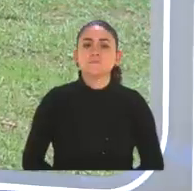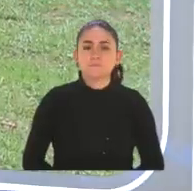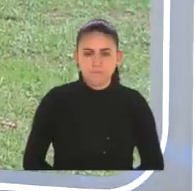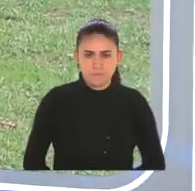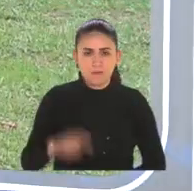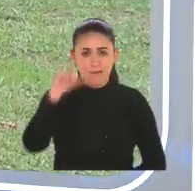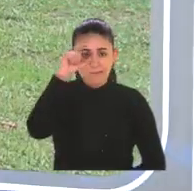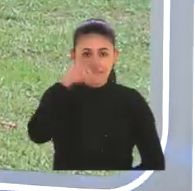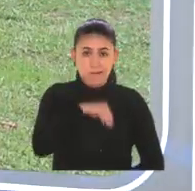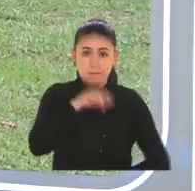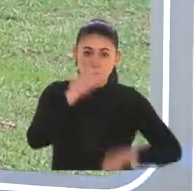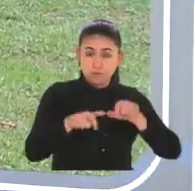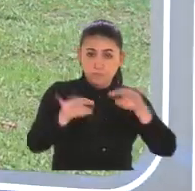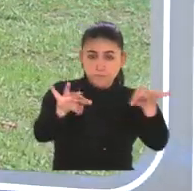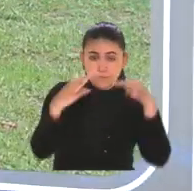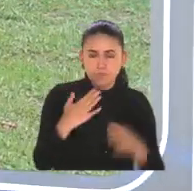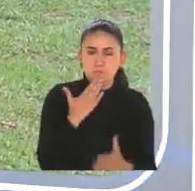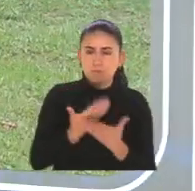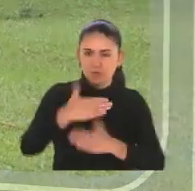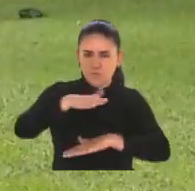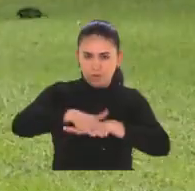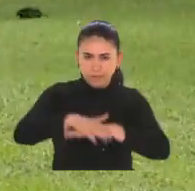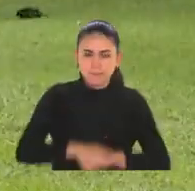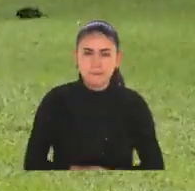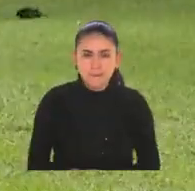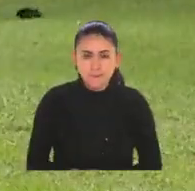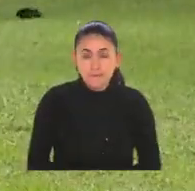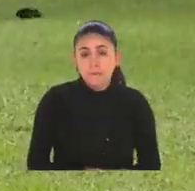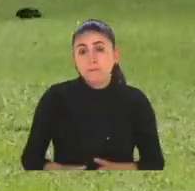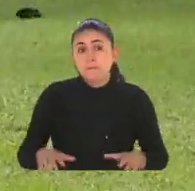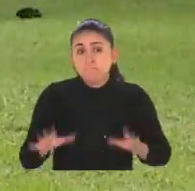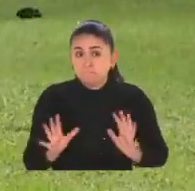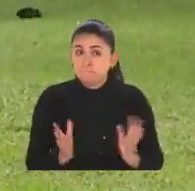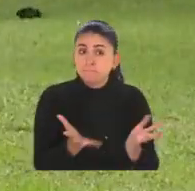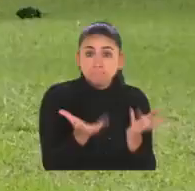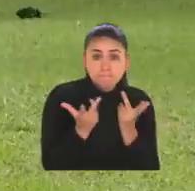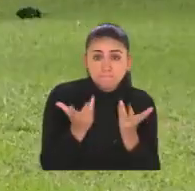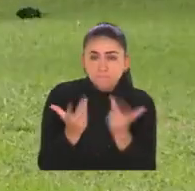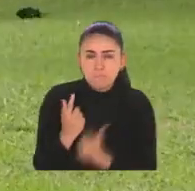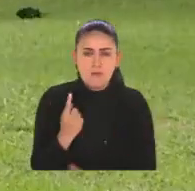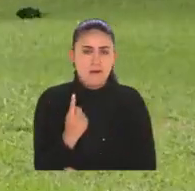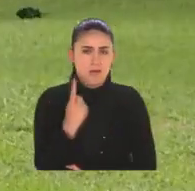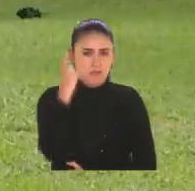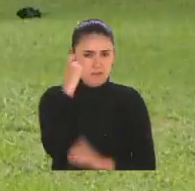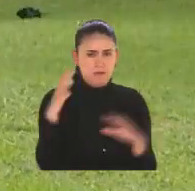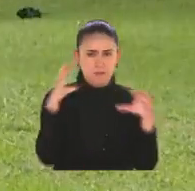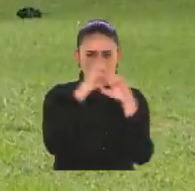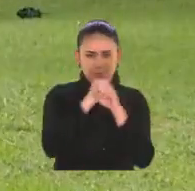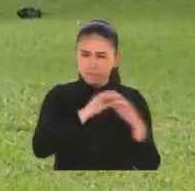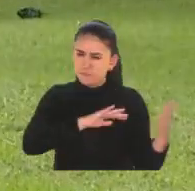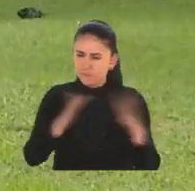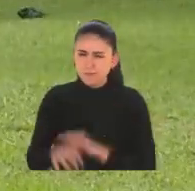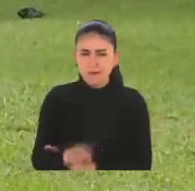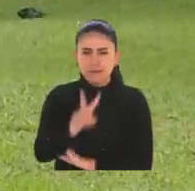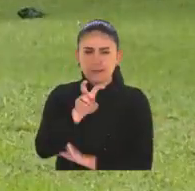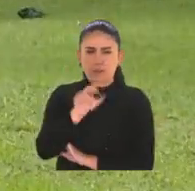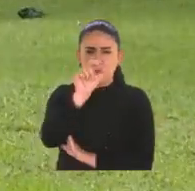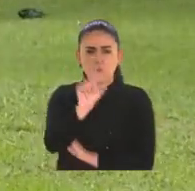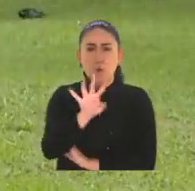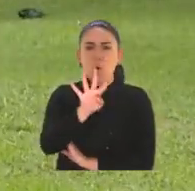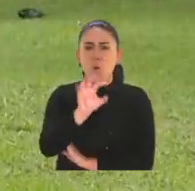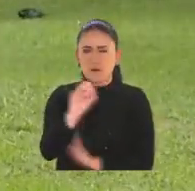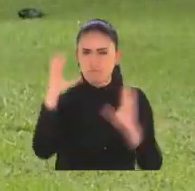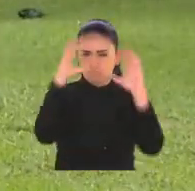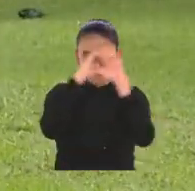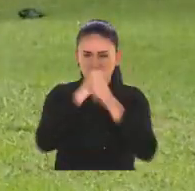Sergio, televidentes, buenas tardes. Pues mire, lo que hemos podido saber es que ocurrió anoche a eso de las 7:40 de la noche en